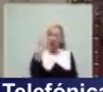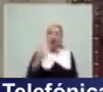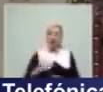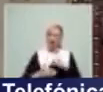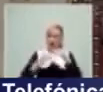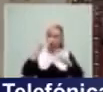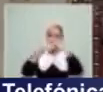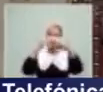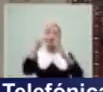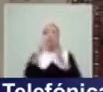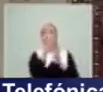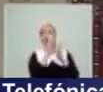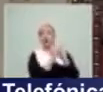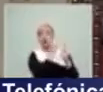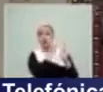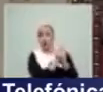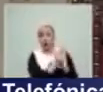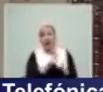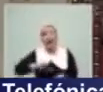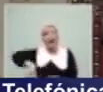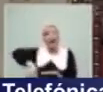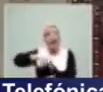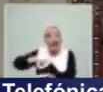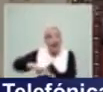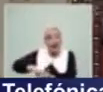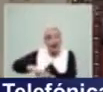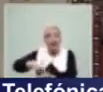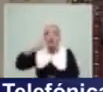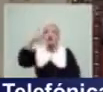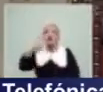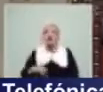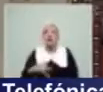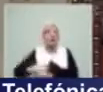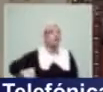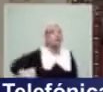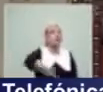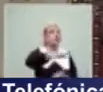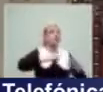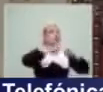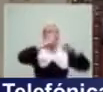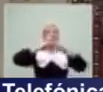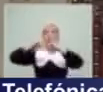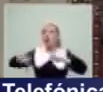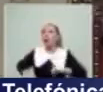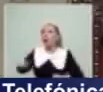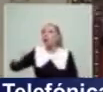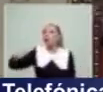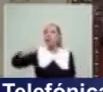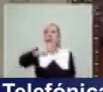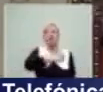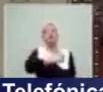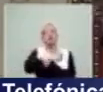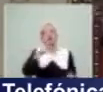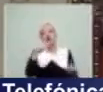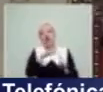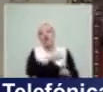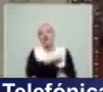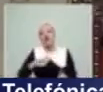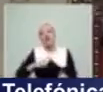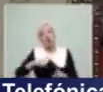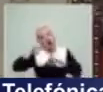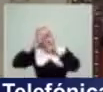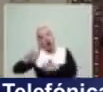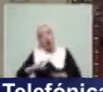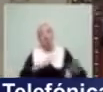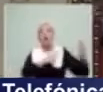de complicidad que se daban en el Poder Judicial. Creo que es una gran diferencia esto que estamos diciendo. Nadie puede